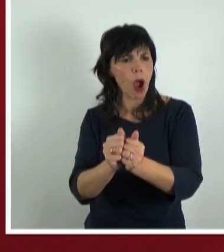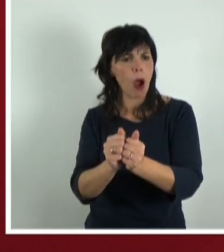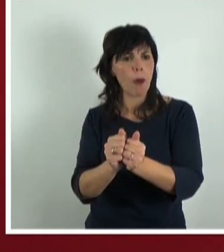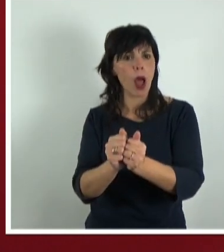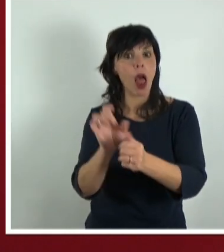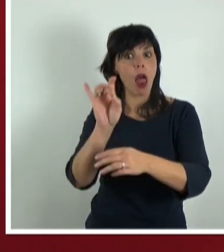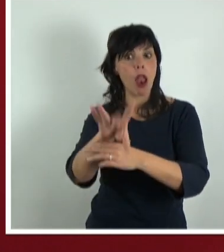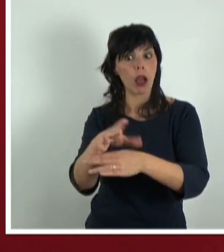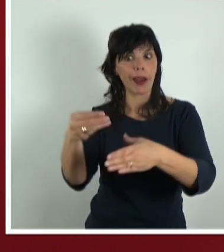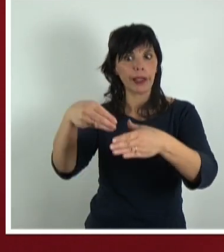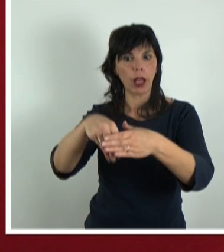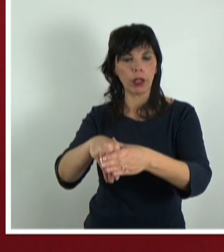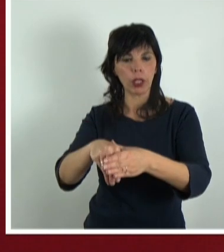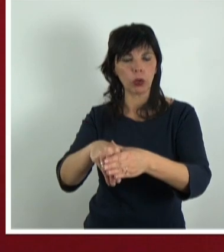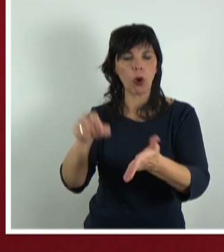la gracia.